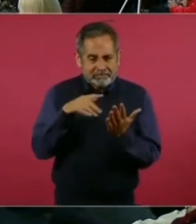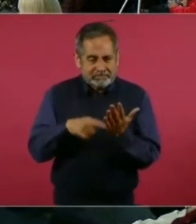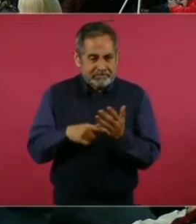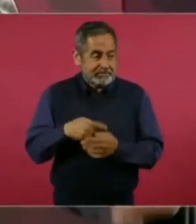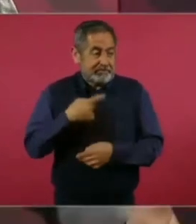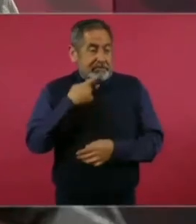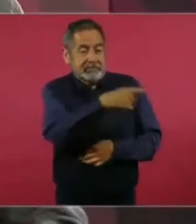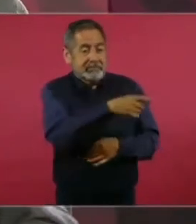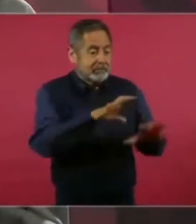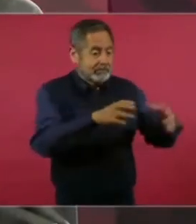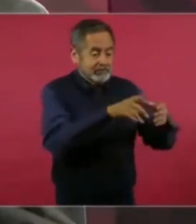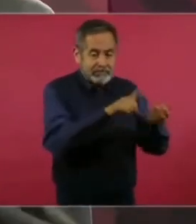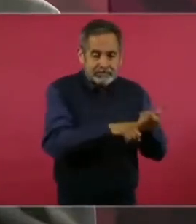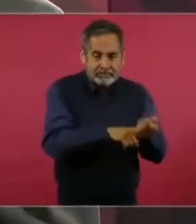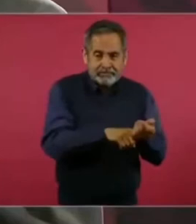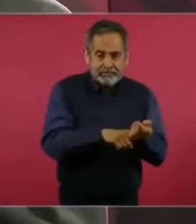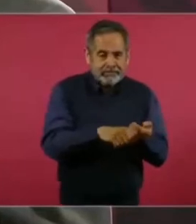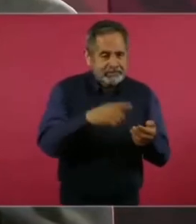de la señora Piña